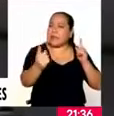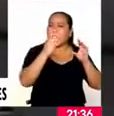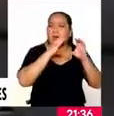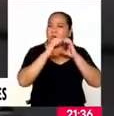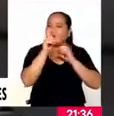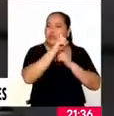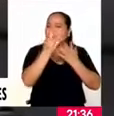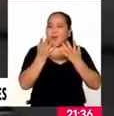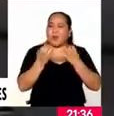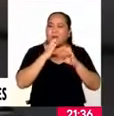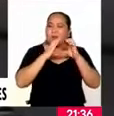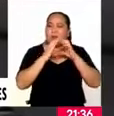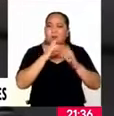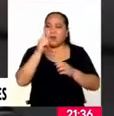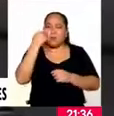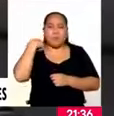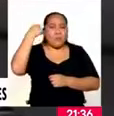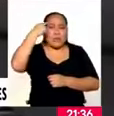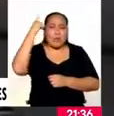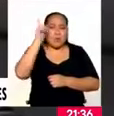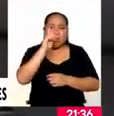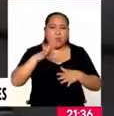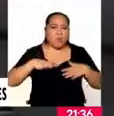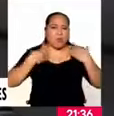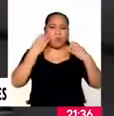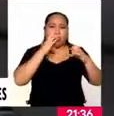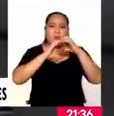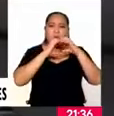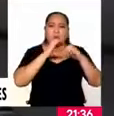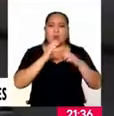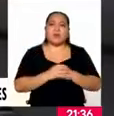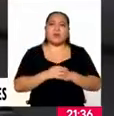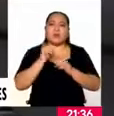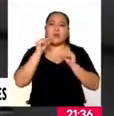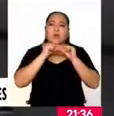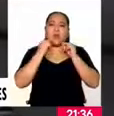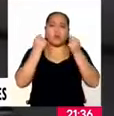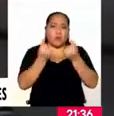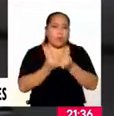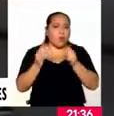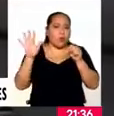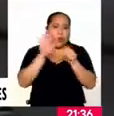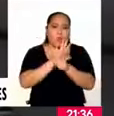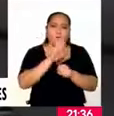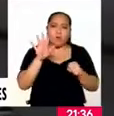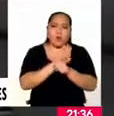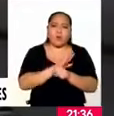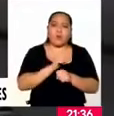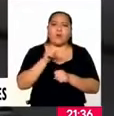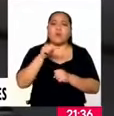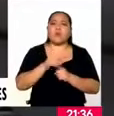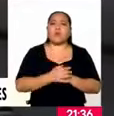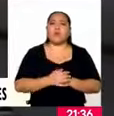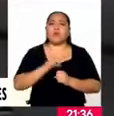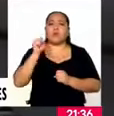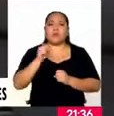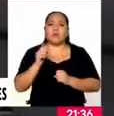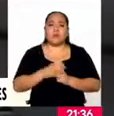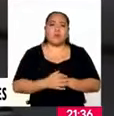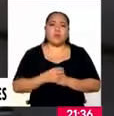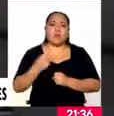aquellos que creen que no podemos dialogar. Desde el gabinete entero, por disposición además también de